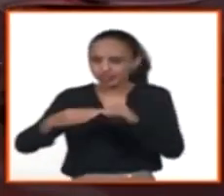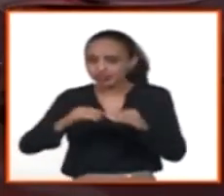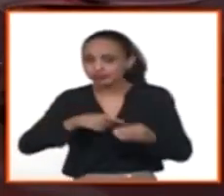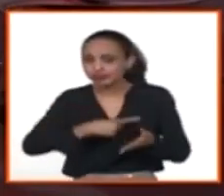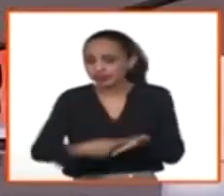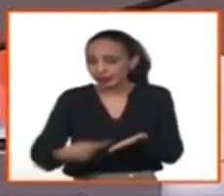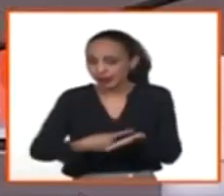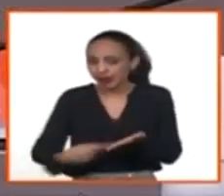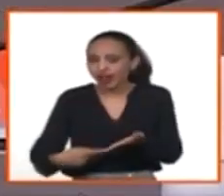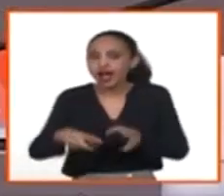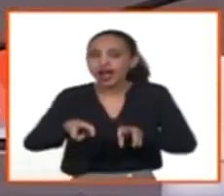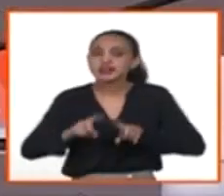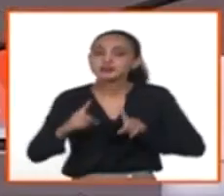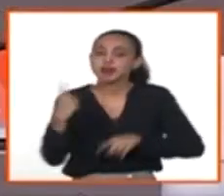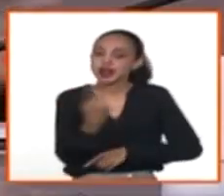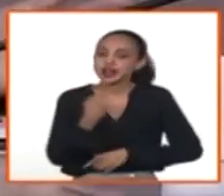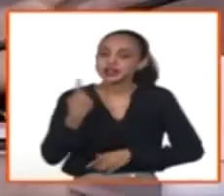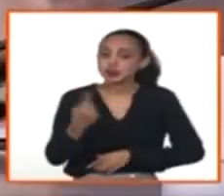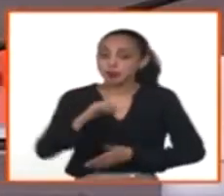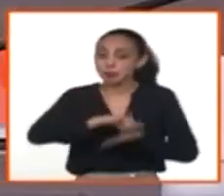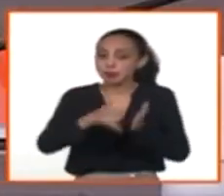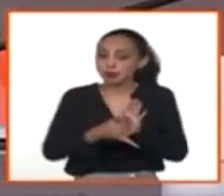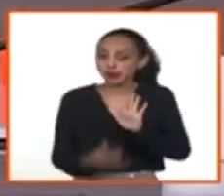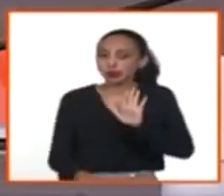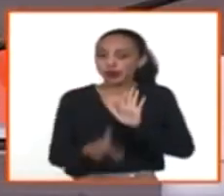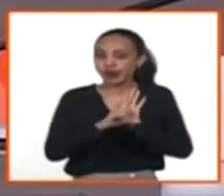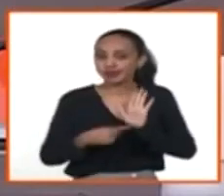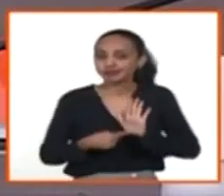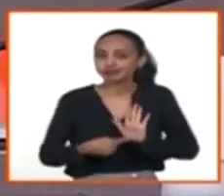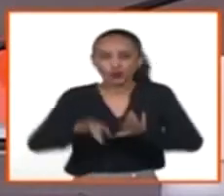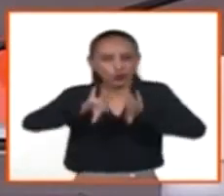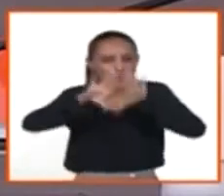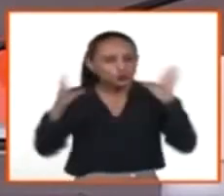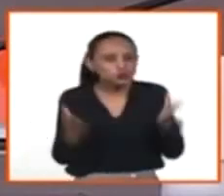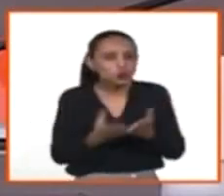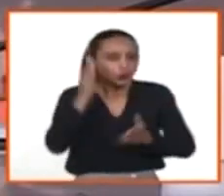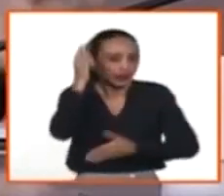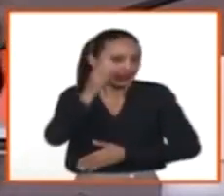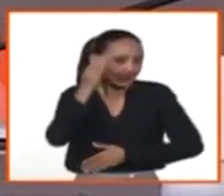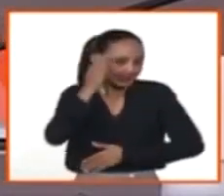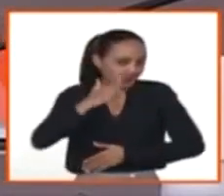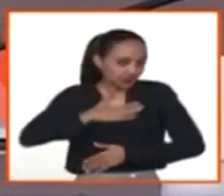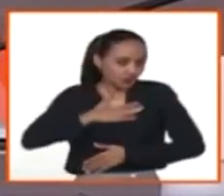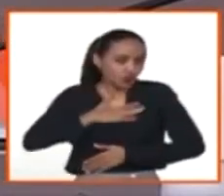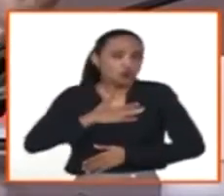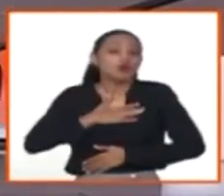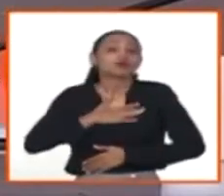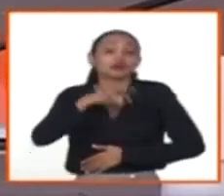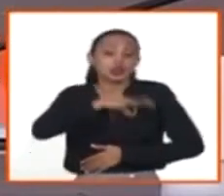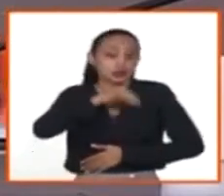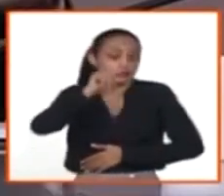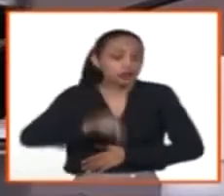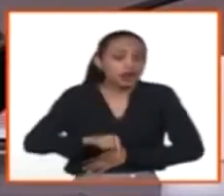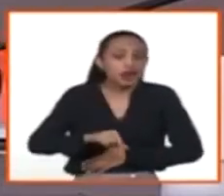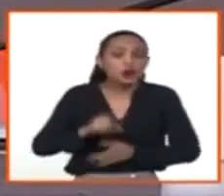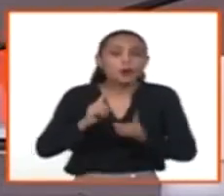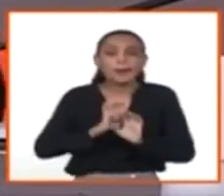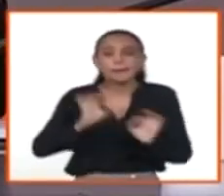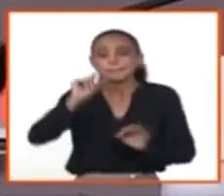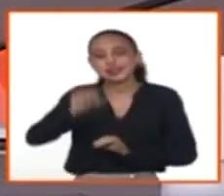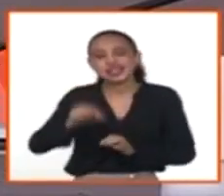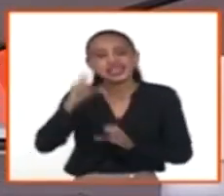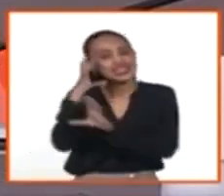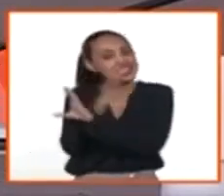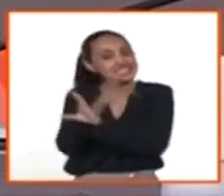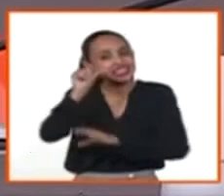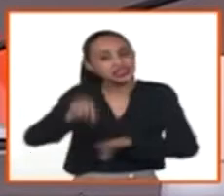la Asamblea Nacional este proyecto de ley, ya con todas las opiniones recogidas de los diputados, de los especialistas, de los científicos, de los académicos,